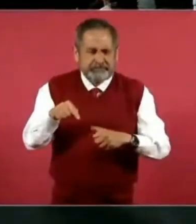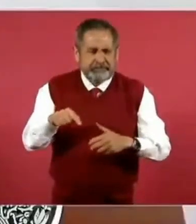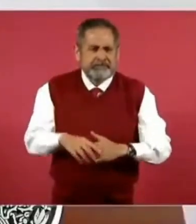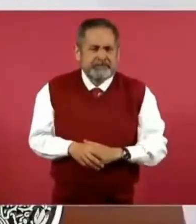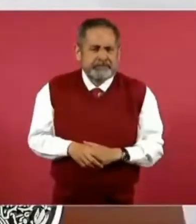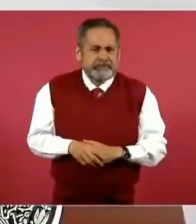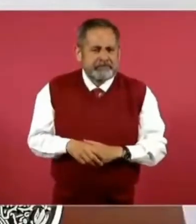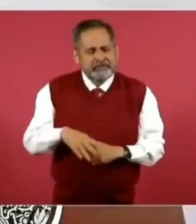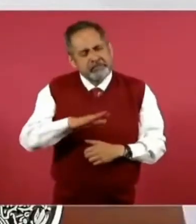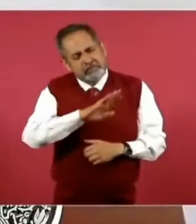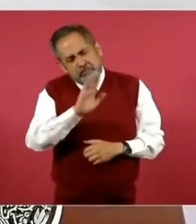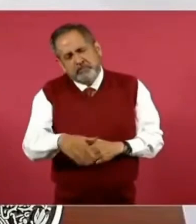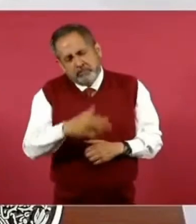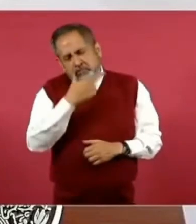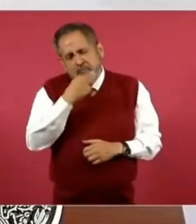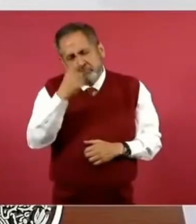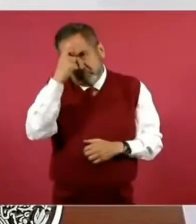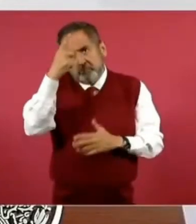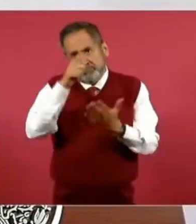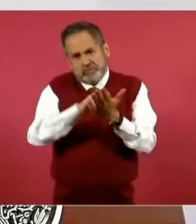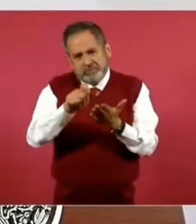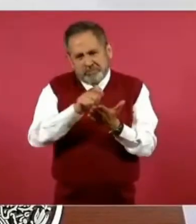Ya murió el